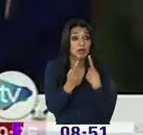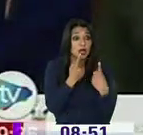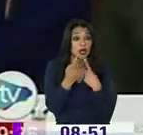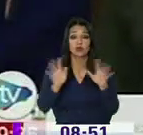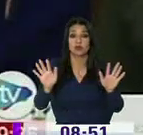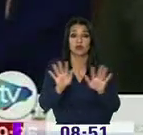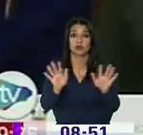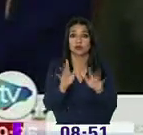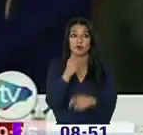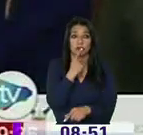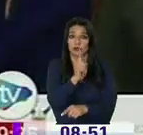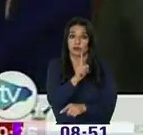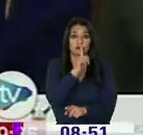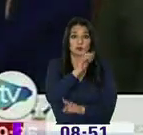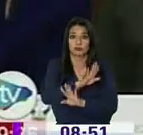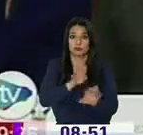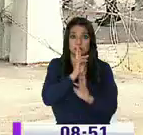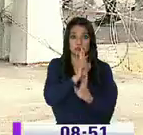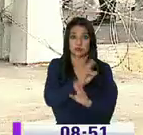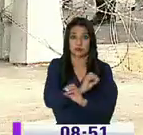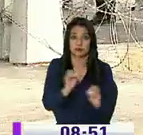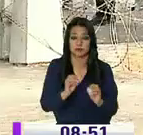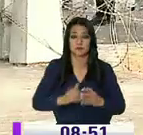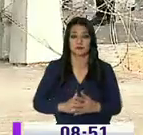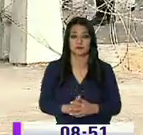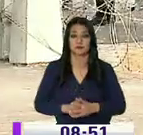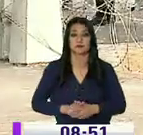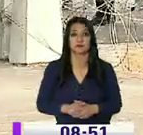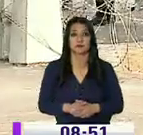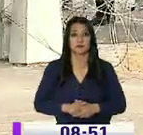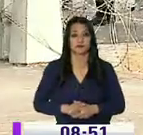discusión en ese diálogo. Verónica informó.